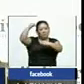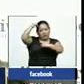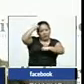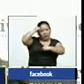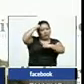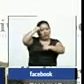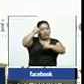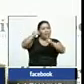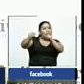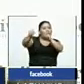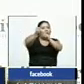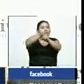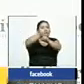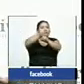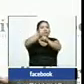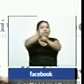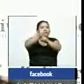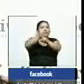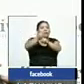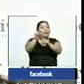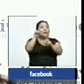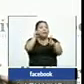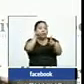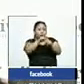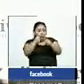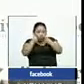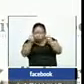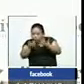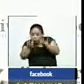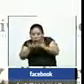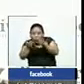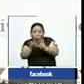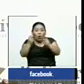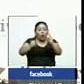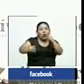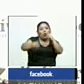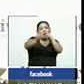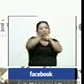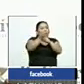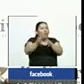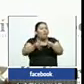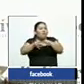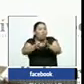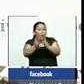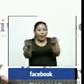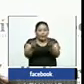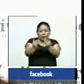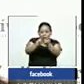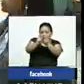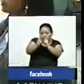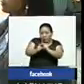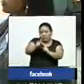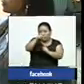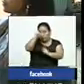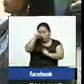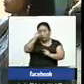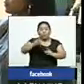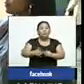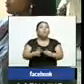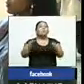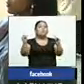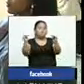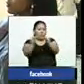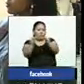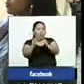lograr en esa búsqueda, pues lograr esa forma de hacerlo diferente. Al mismo